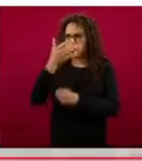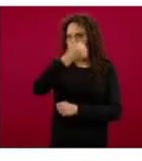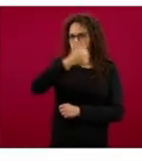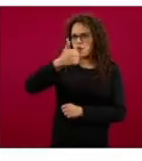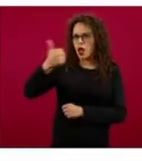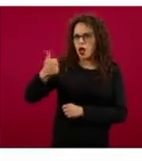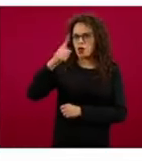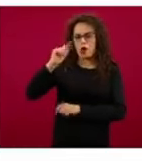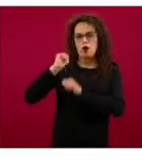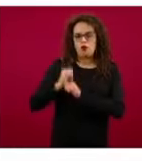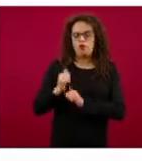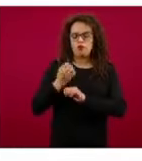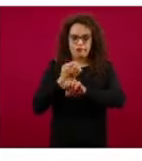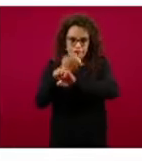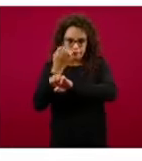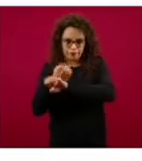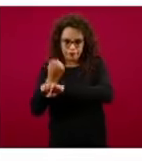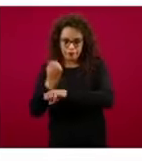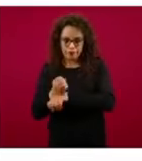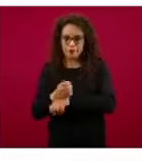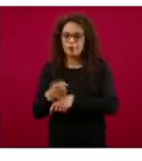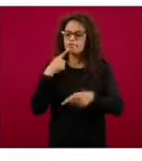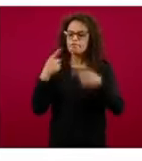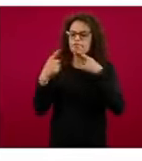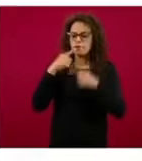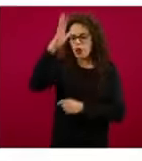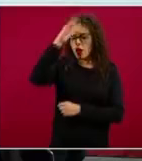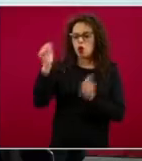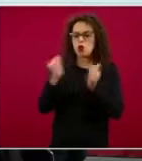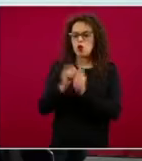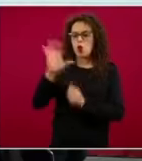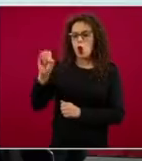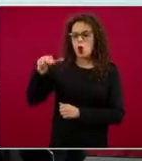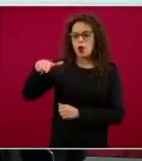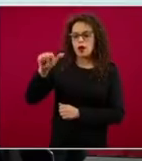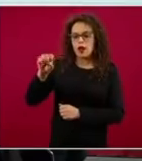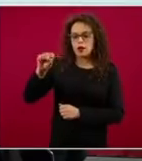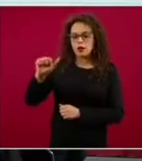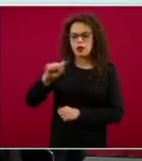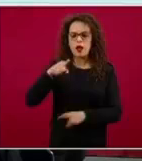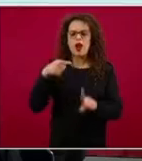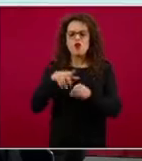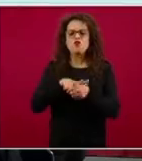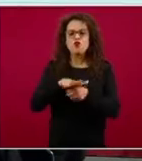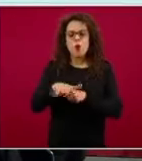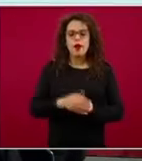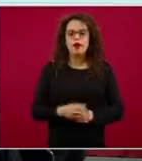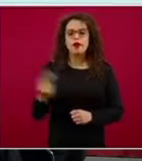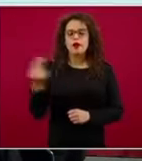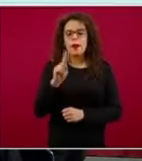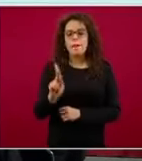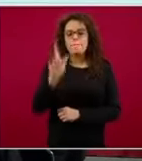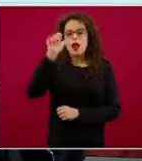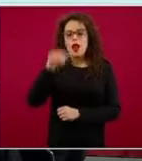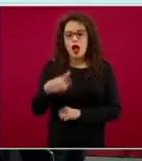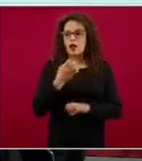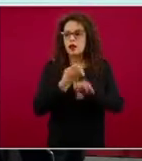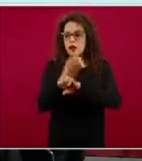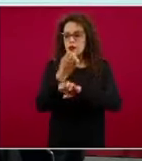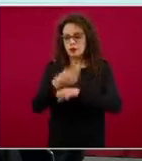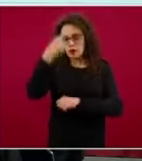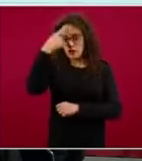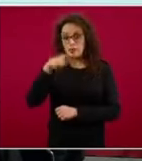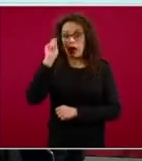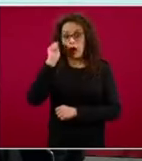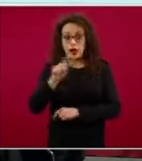un acuerdo con CONASA en la Comisión Nacional de Salud es que se tengan planes estatales de concentración de las